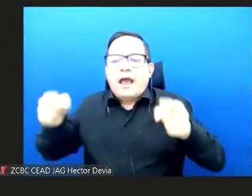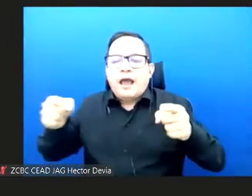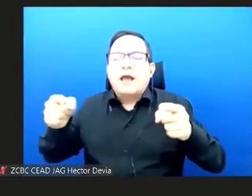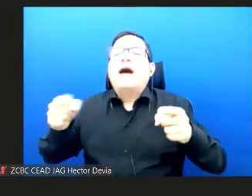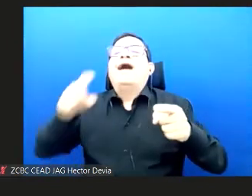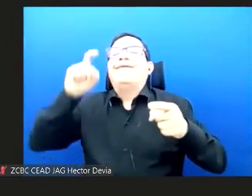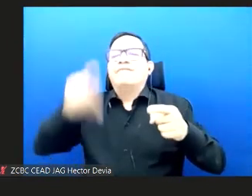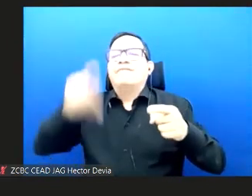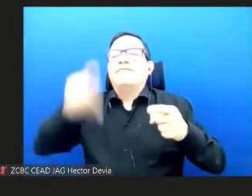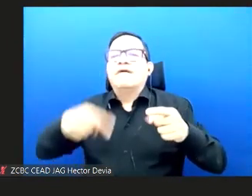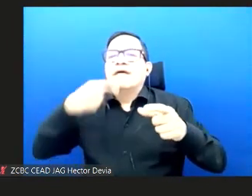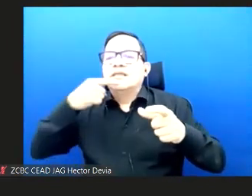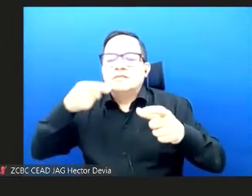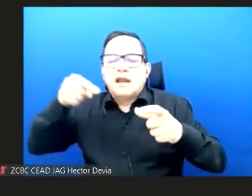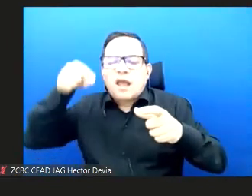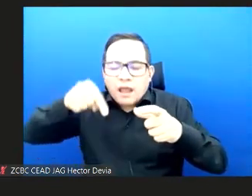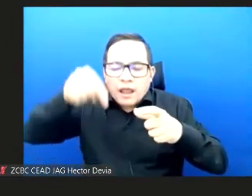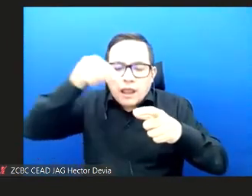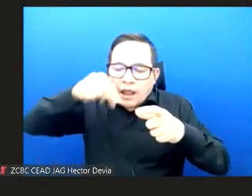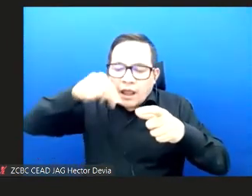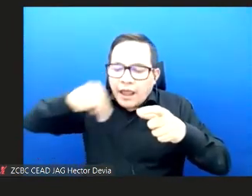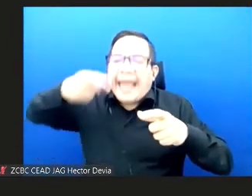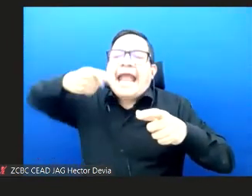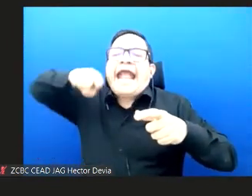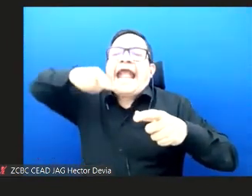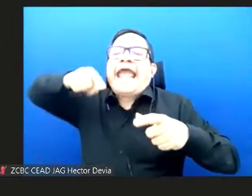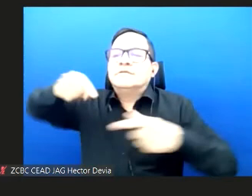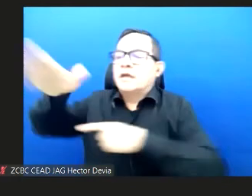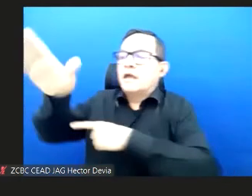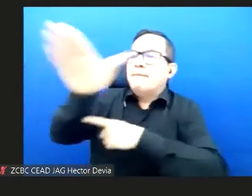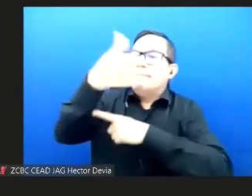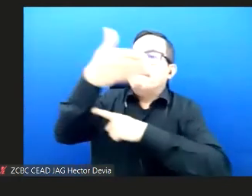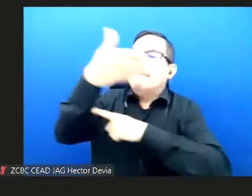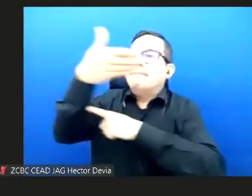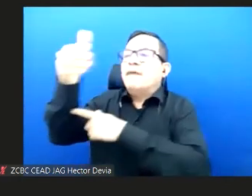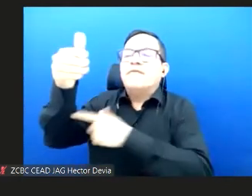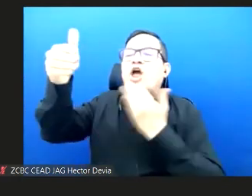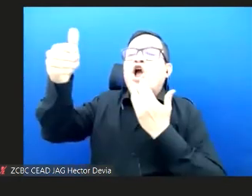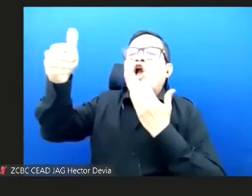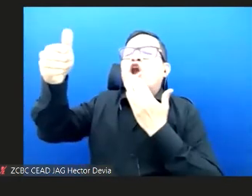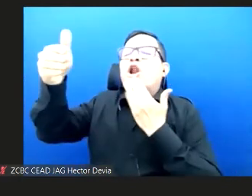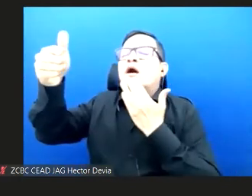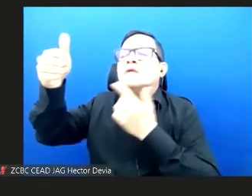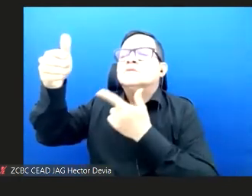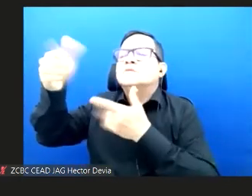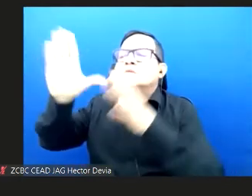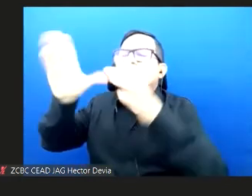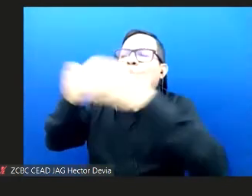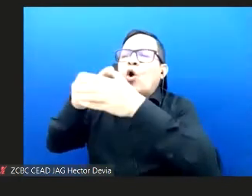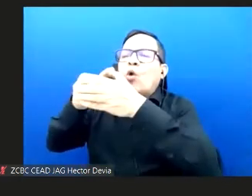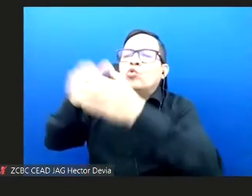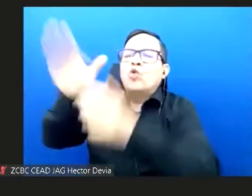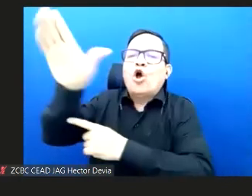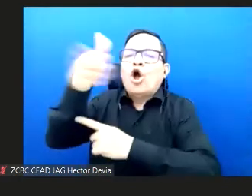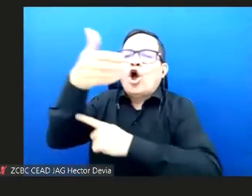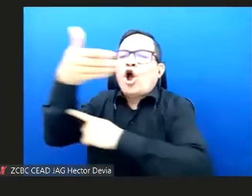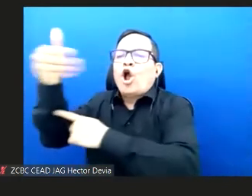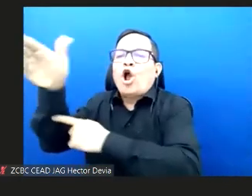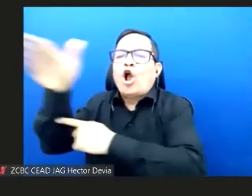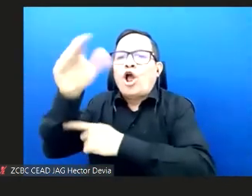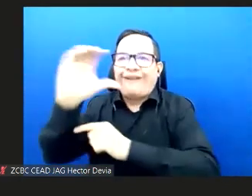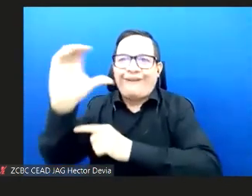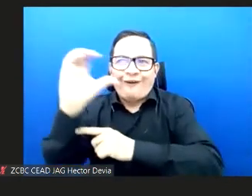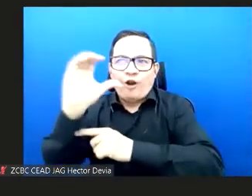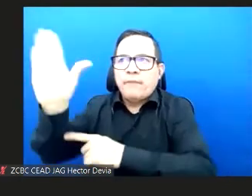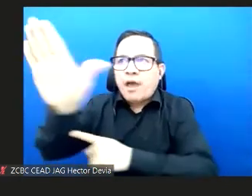que hacen parte de ese conjunto. ¿Cuál es el conjunto que nos están pidiendo resolver. Nos están diciendo que